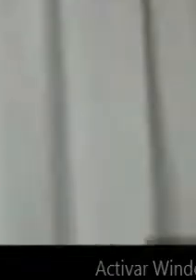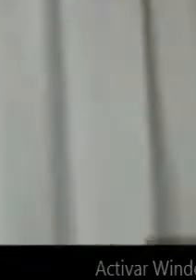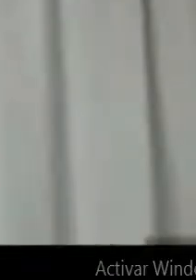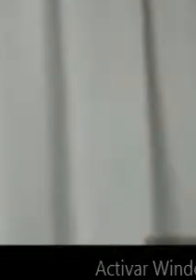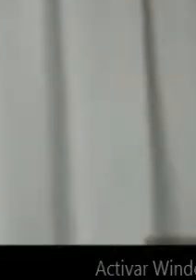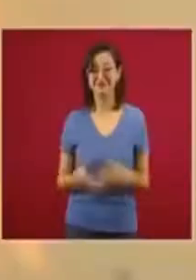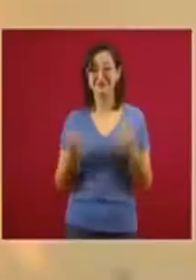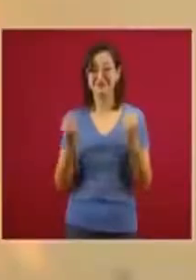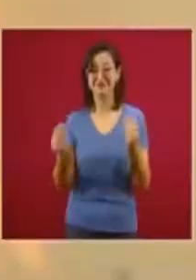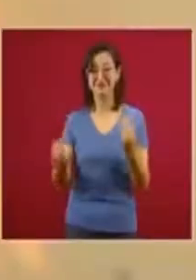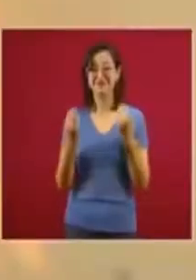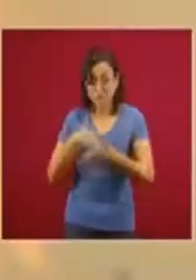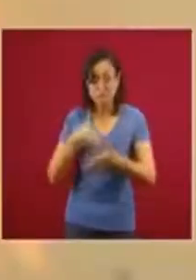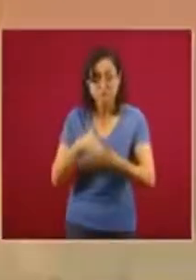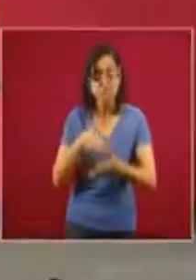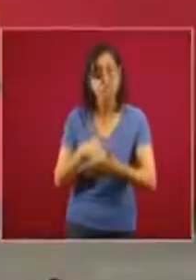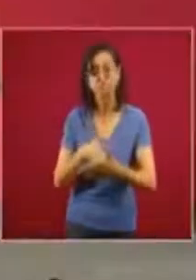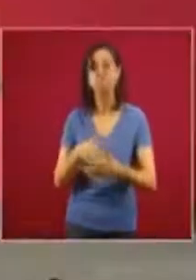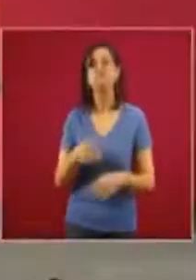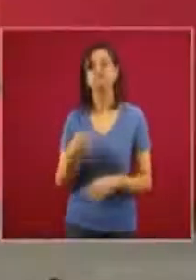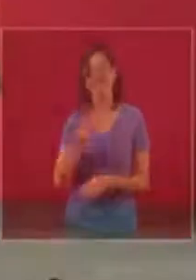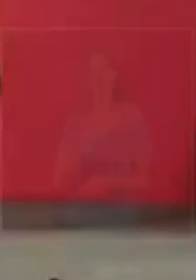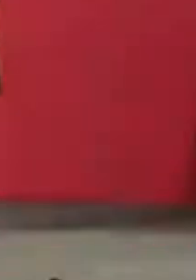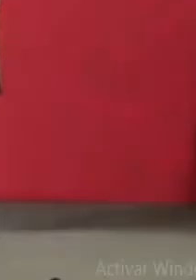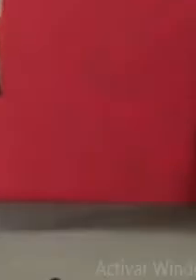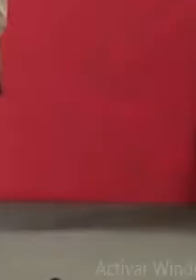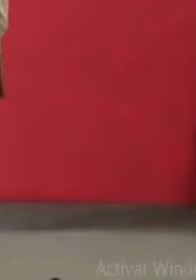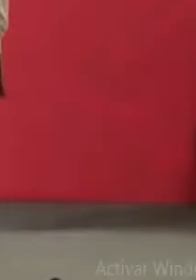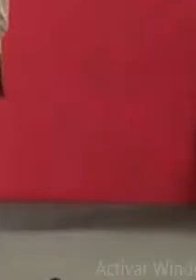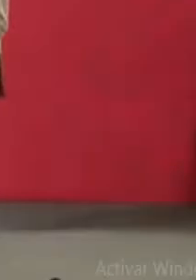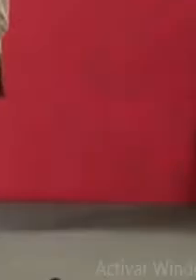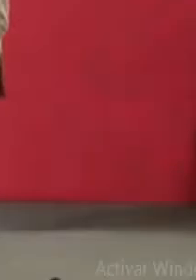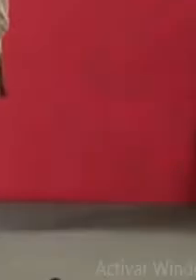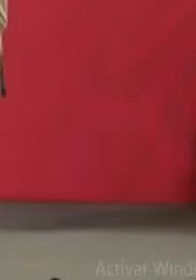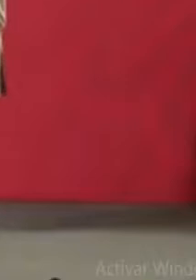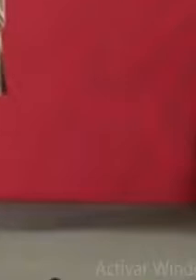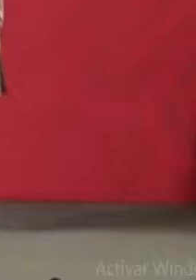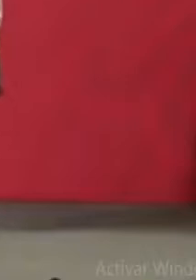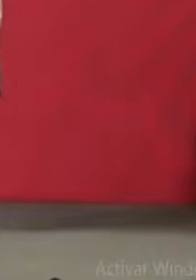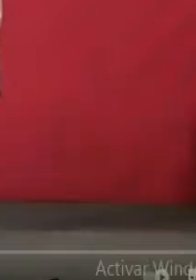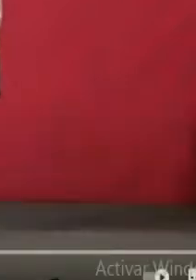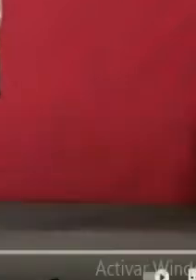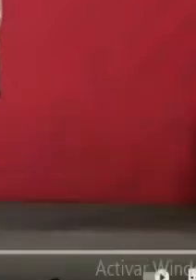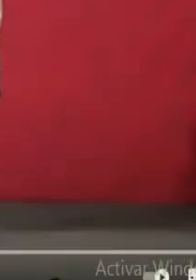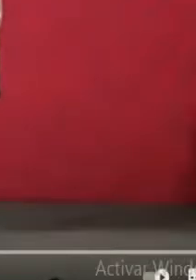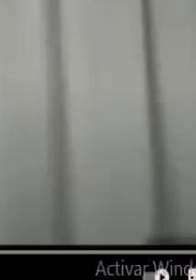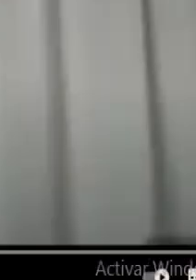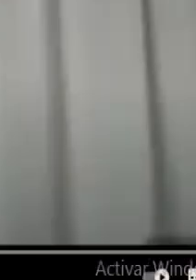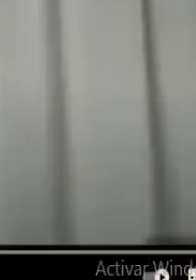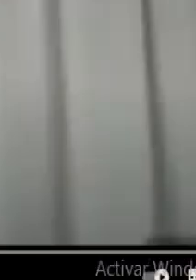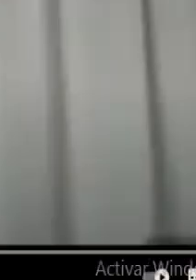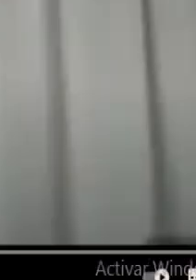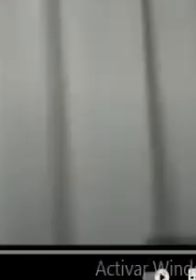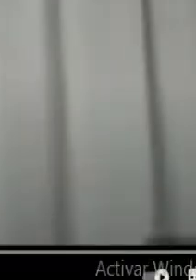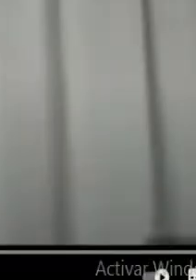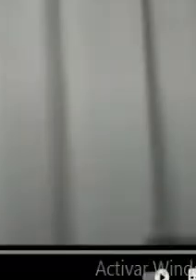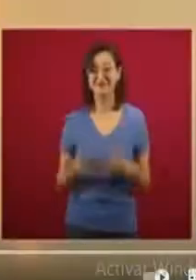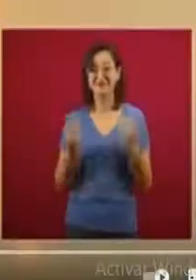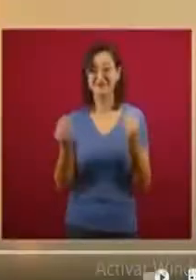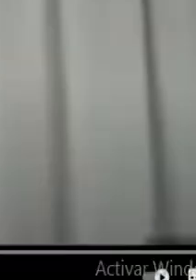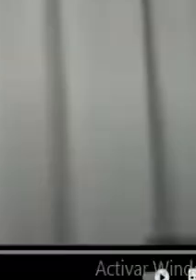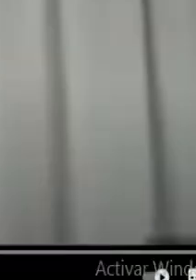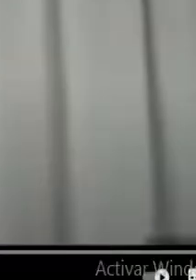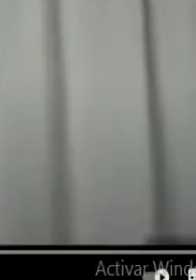eso sería todo, gracias. Gracias, tienes toda la razón. ¿Cómo te pueden entender si usan el cubre? Todo,